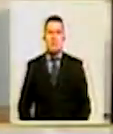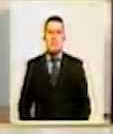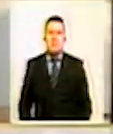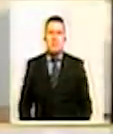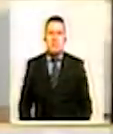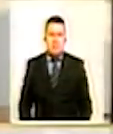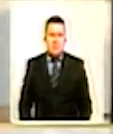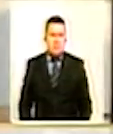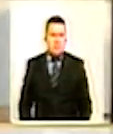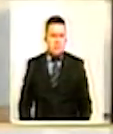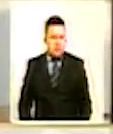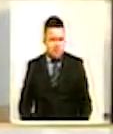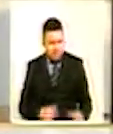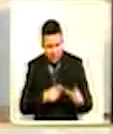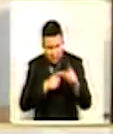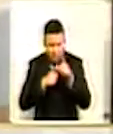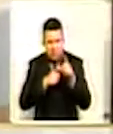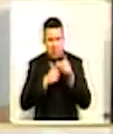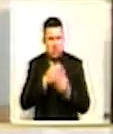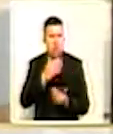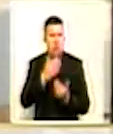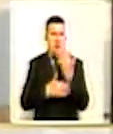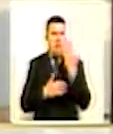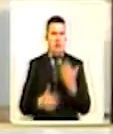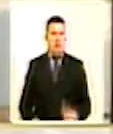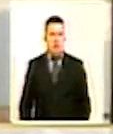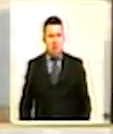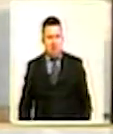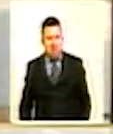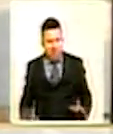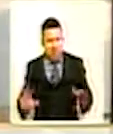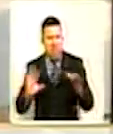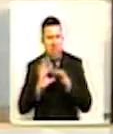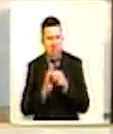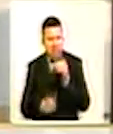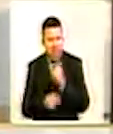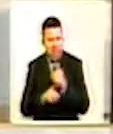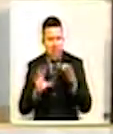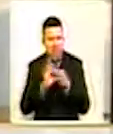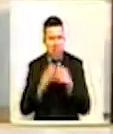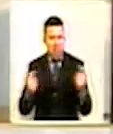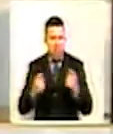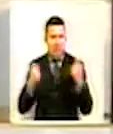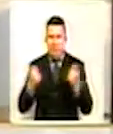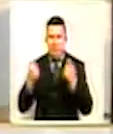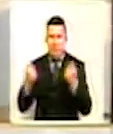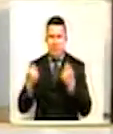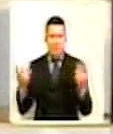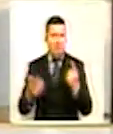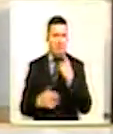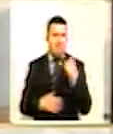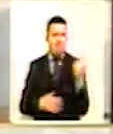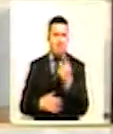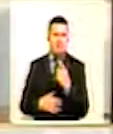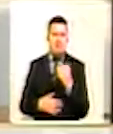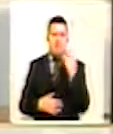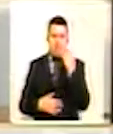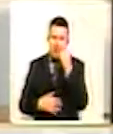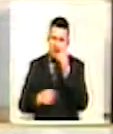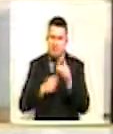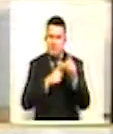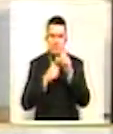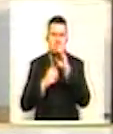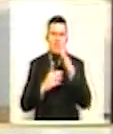años. Una procuraduría moderna, sistematizada, que promueva, como lo mencionaba la